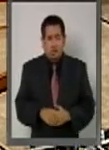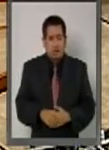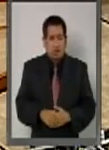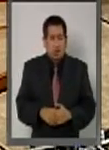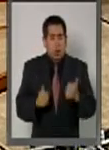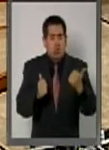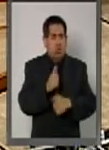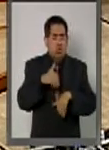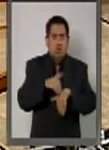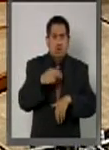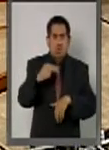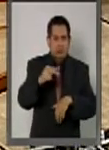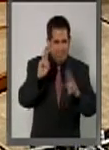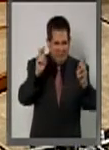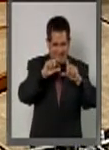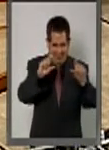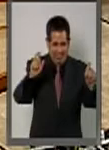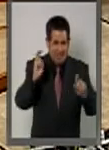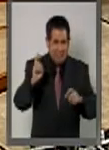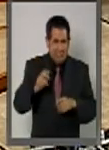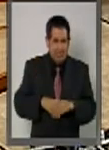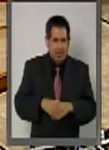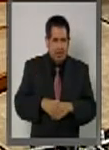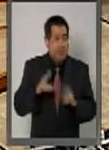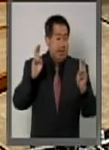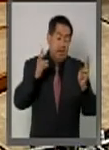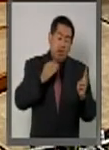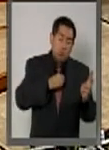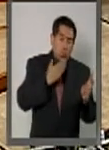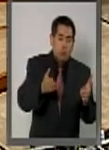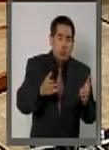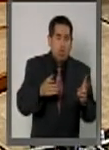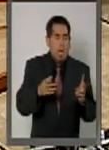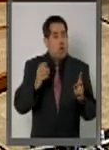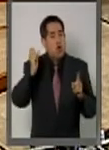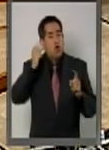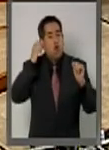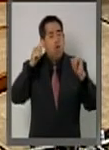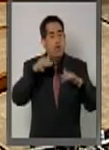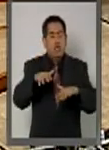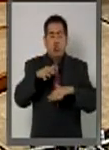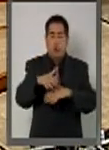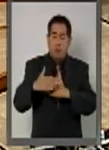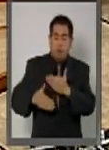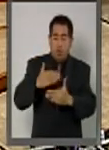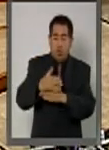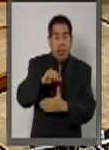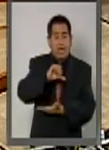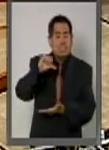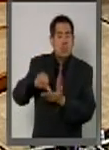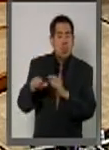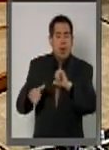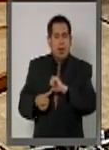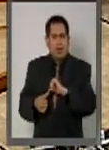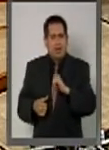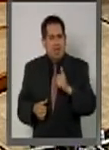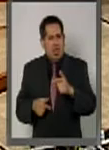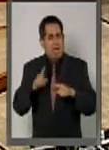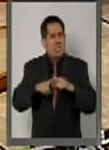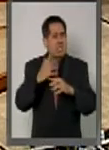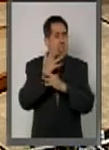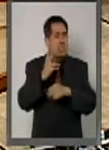bajo la denominación, fíjense, benévola, de Conferencia sobre Prosperidad de Centroamérica, convocada por